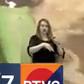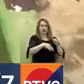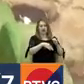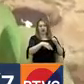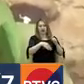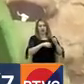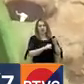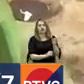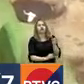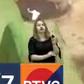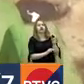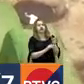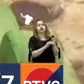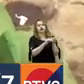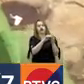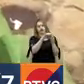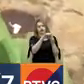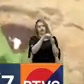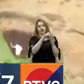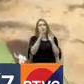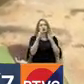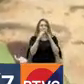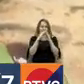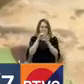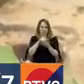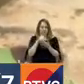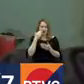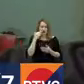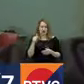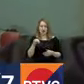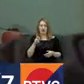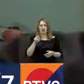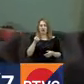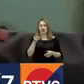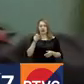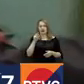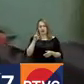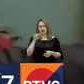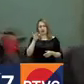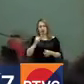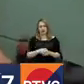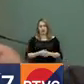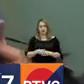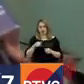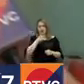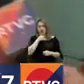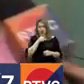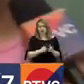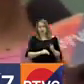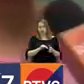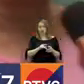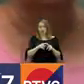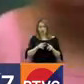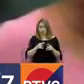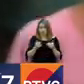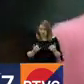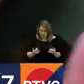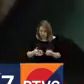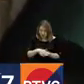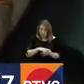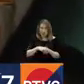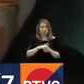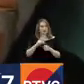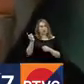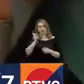de llenado de tanque como el caso de la casa de doña margarita aquí se han dado la casa pero notamos y como esta situación ahora